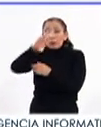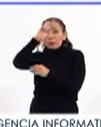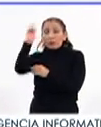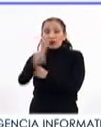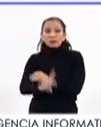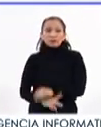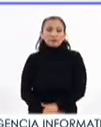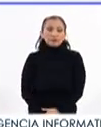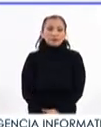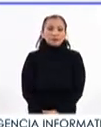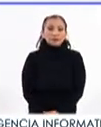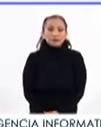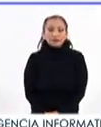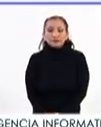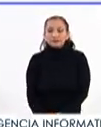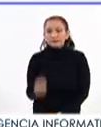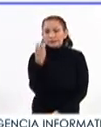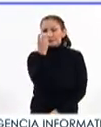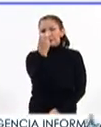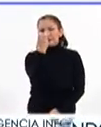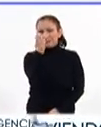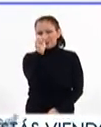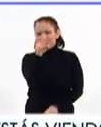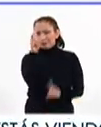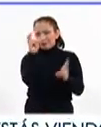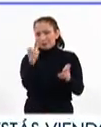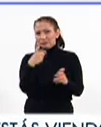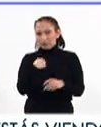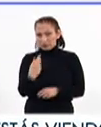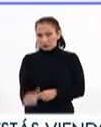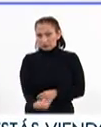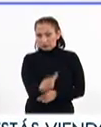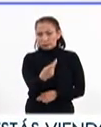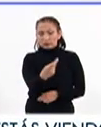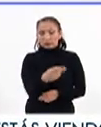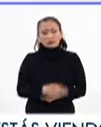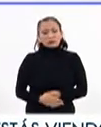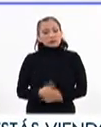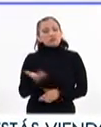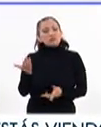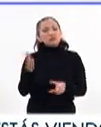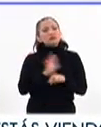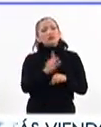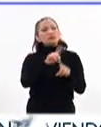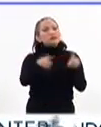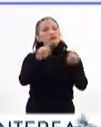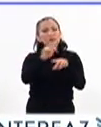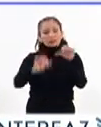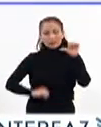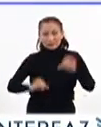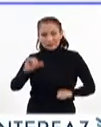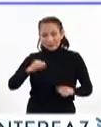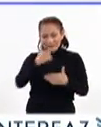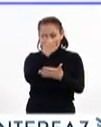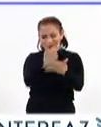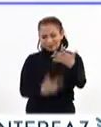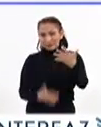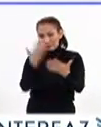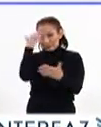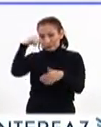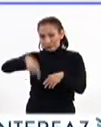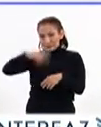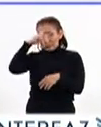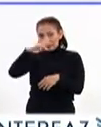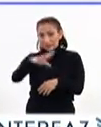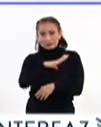amenazadas. Justamente, Fernando, en ese sentido iría a mi pregunta. ¿Cuáles son las diferentes acciones? Sabemos que, en